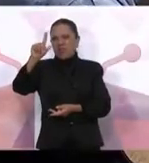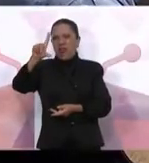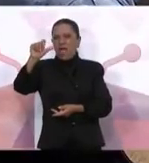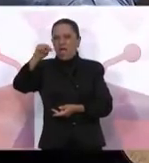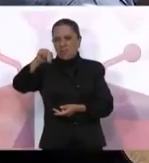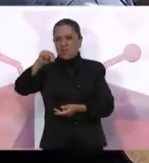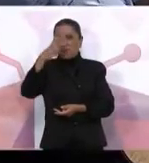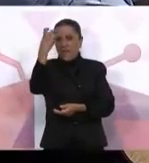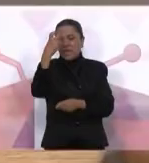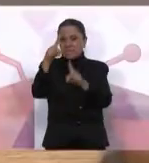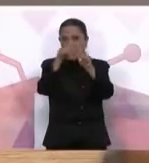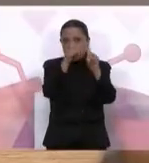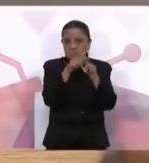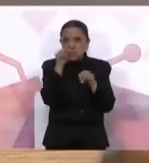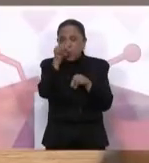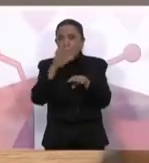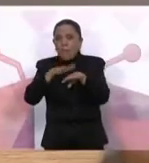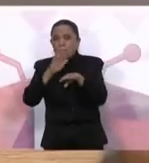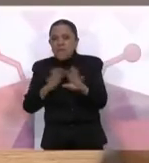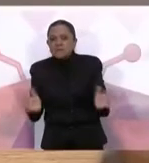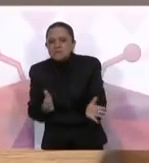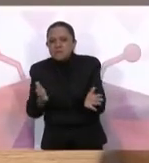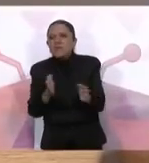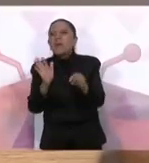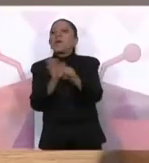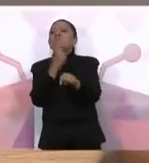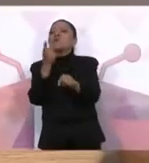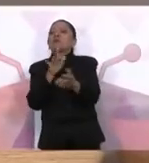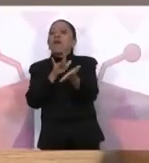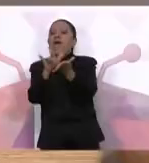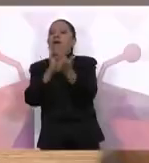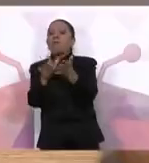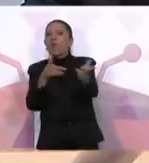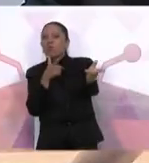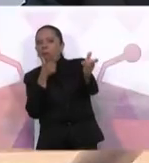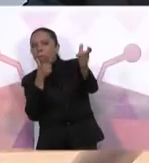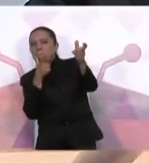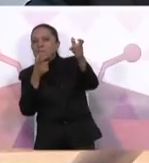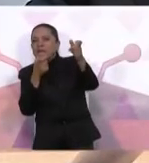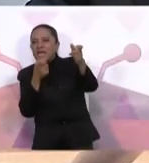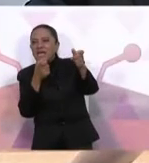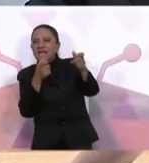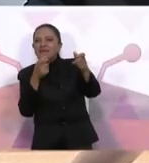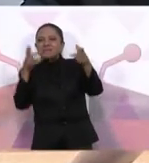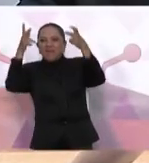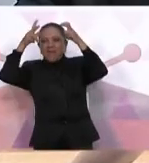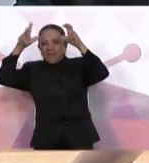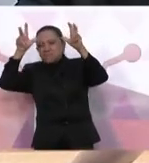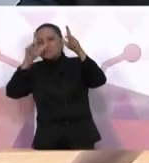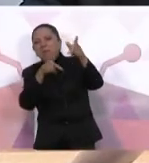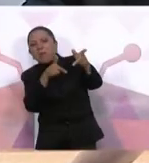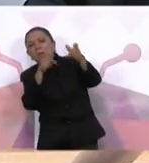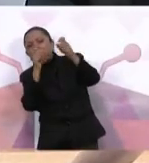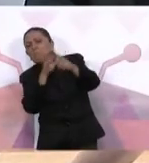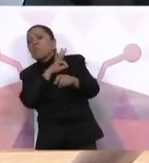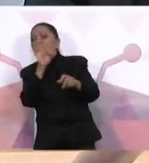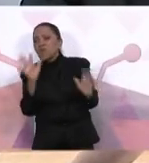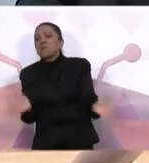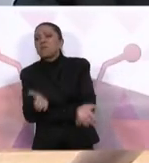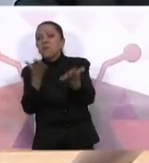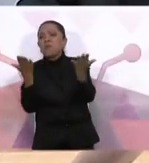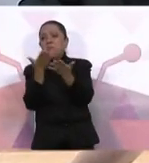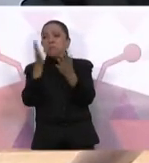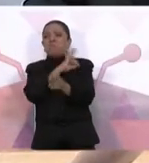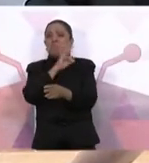impulsando la cacería van a poder sacarlos generar reconocidas muchísimas gracias por la respuesta a este planteamiento